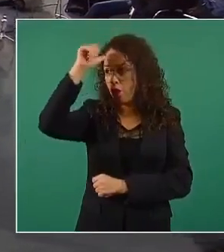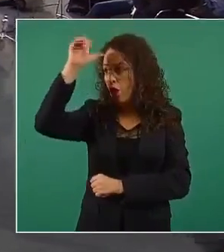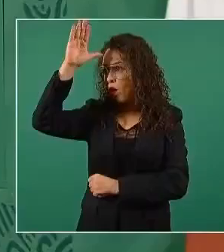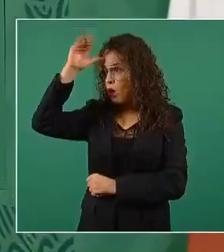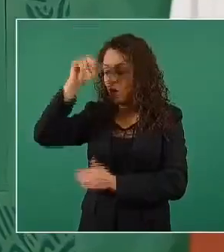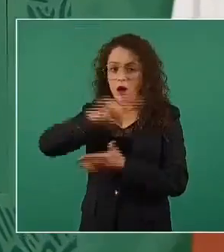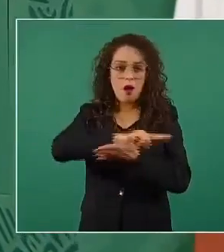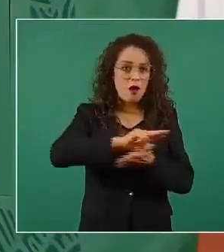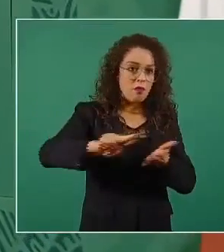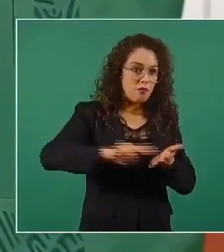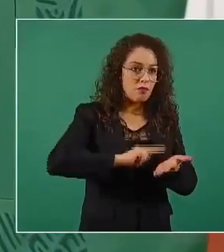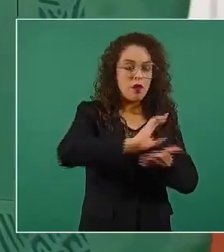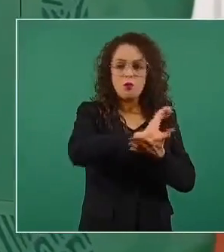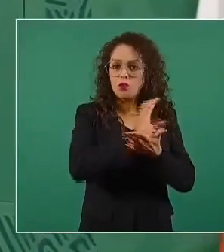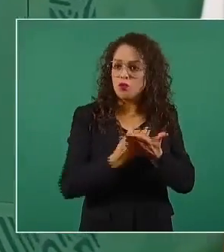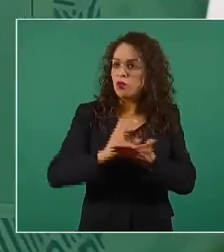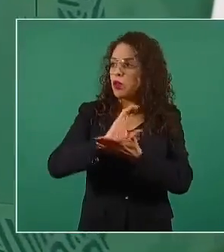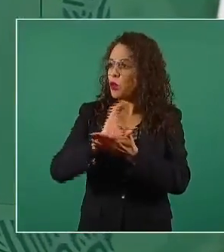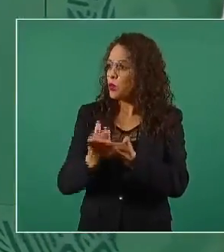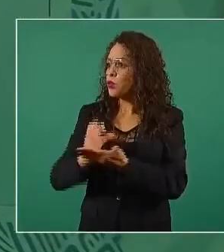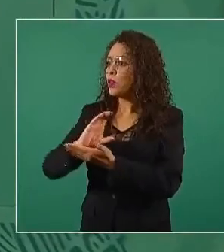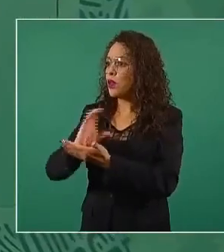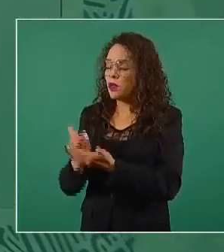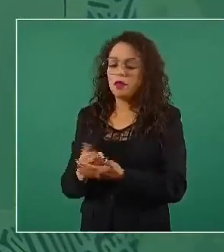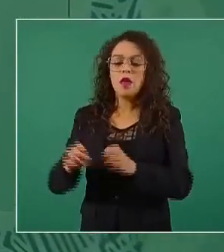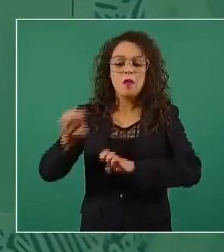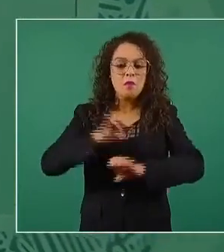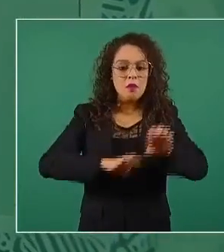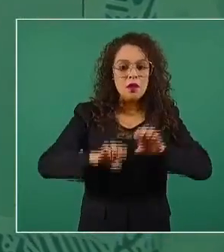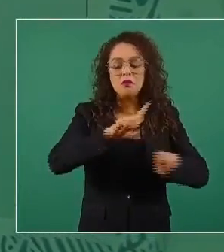contratos con empresas,